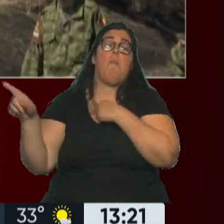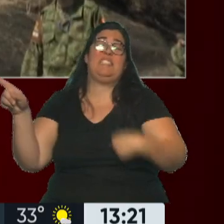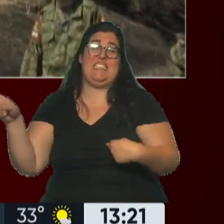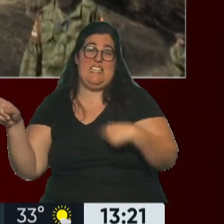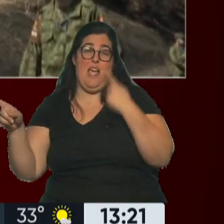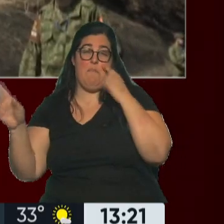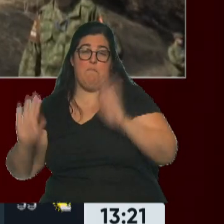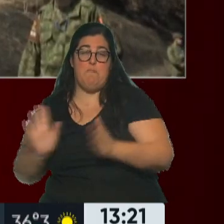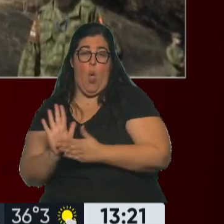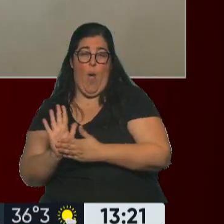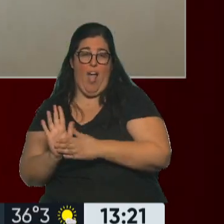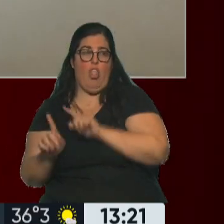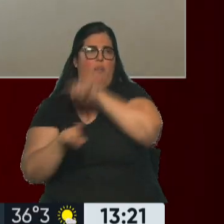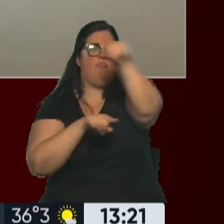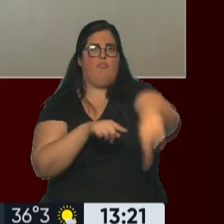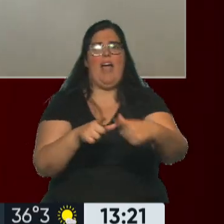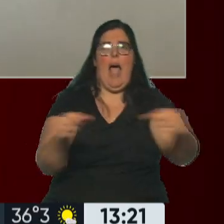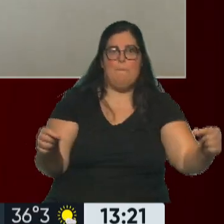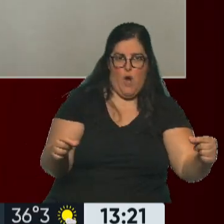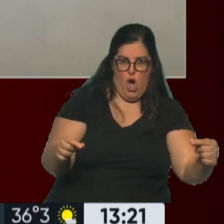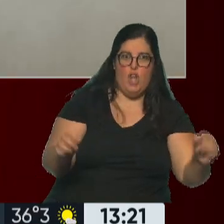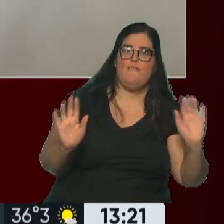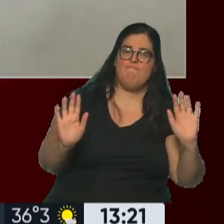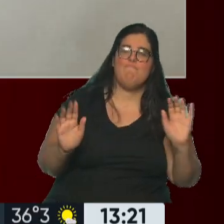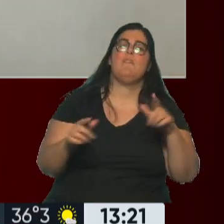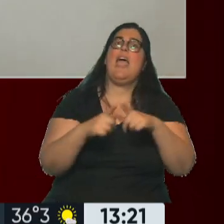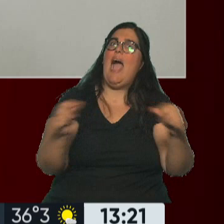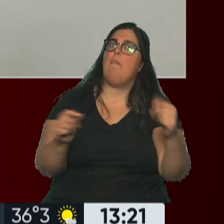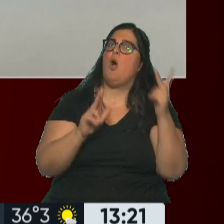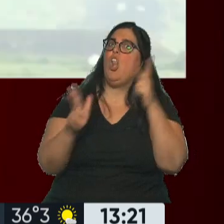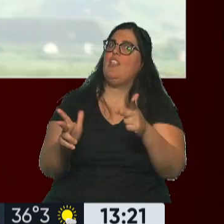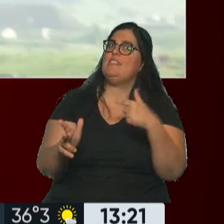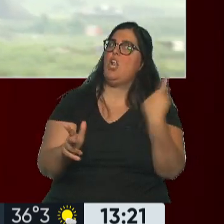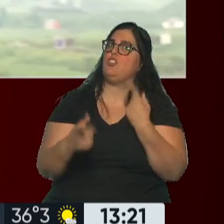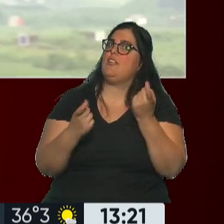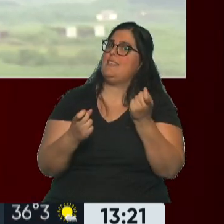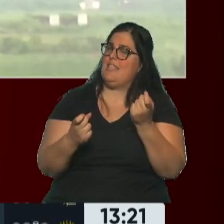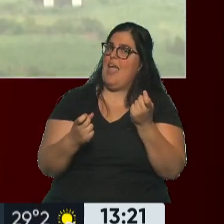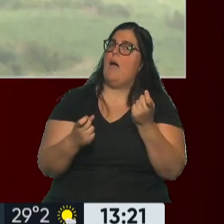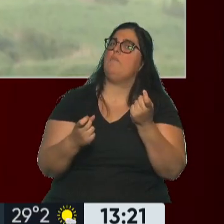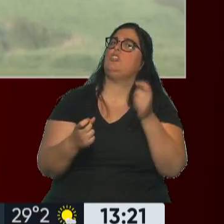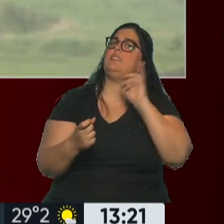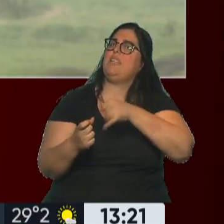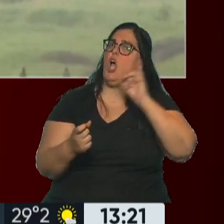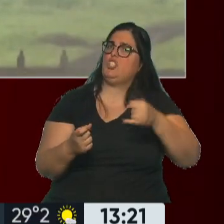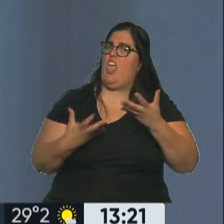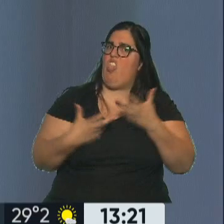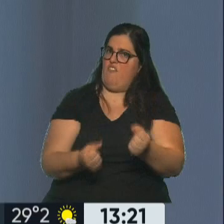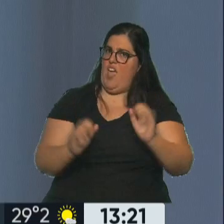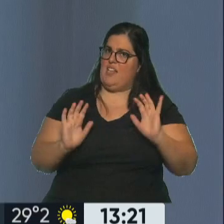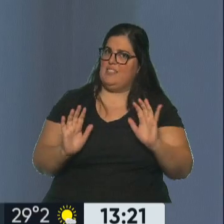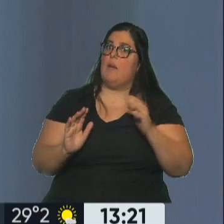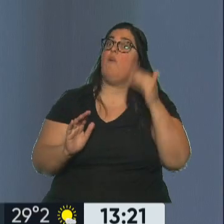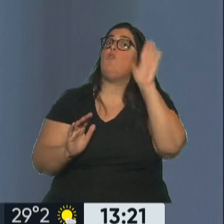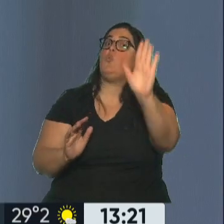cayó en Japón. Digo, todas estas cuestiones o estos argumentos que da Japón para decir, bueno, necesitamos contar con la defensa por los conflictos que se